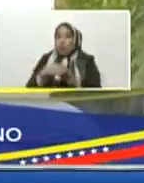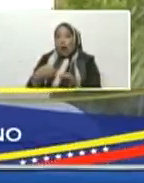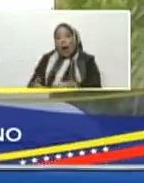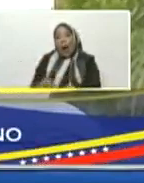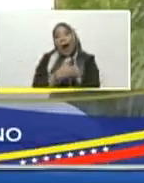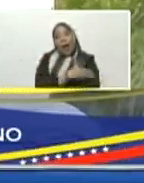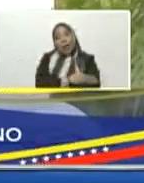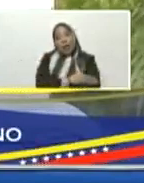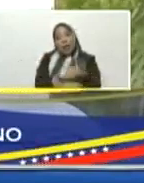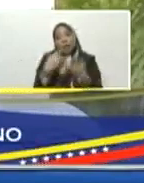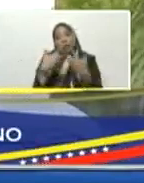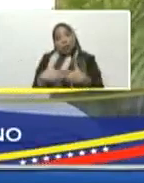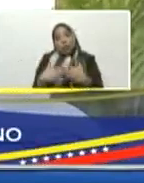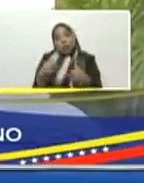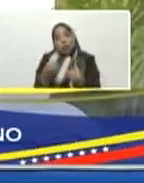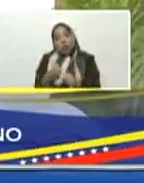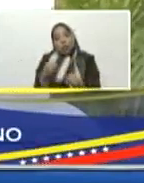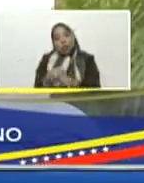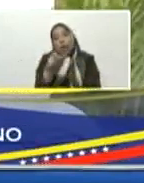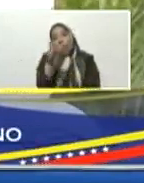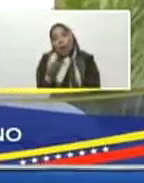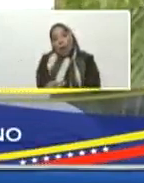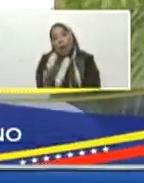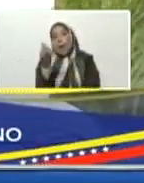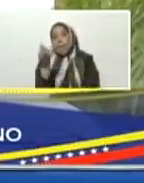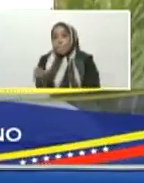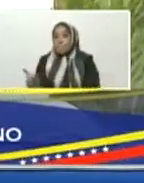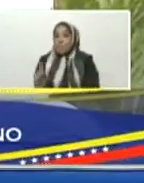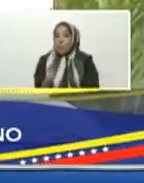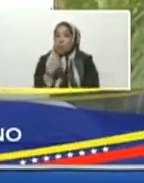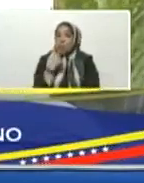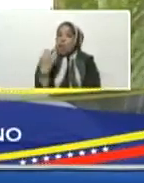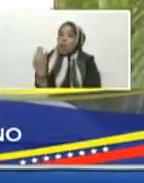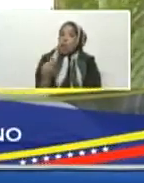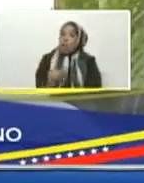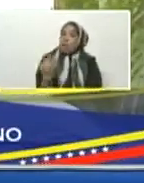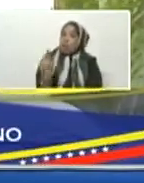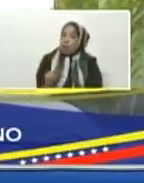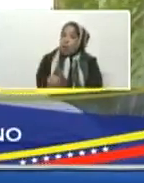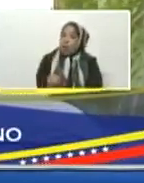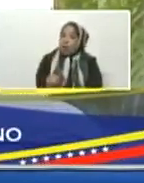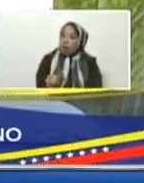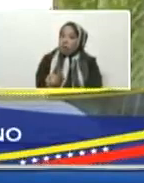antes inclusive, la gente tuvo una actitud verdaderamente